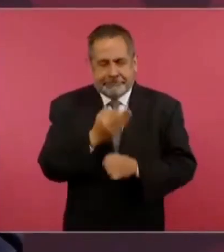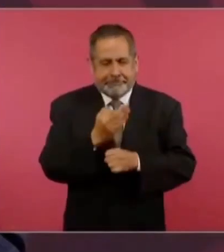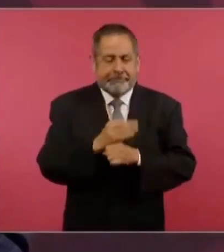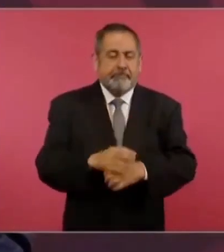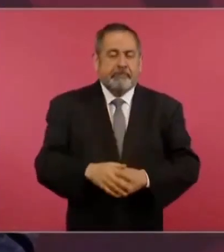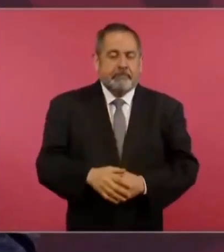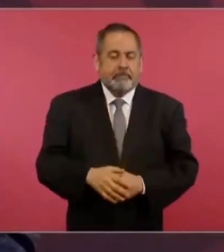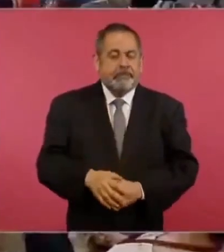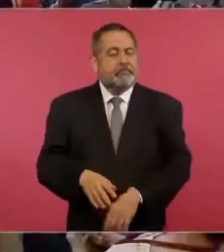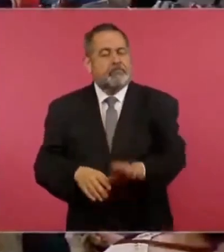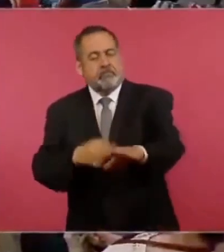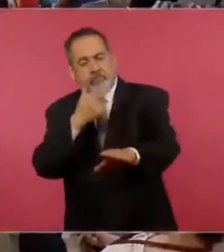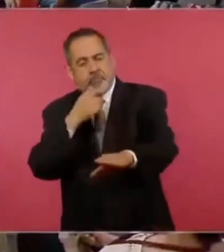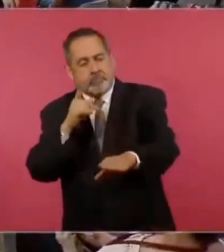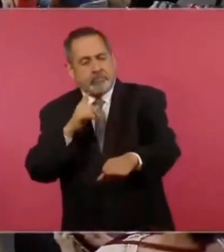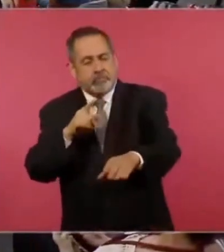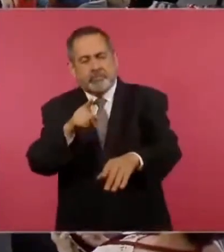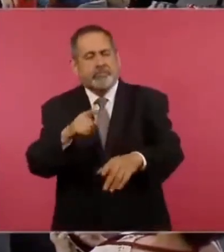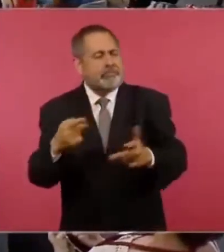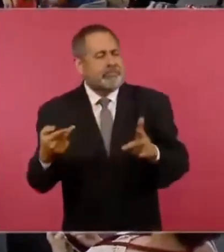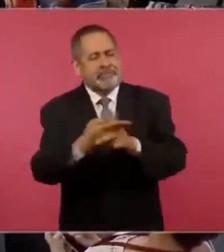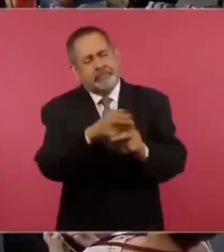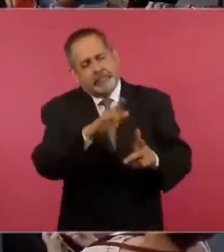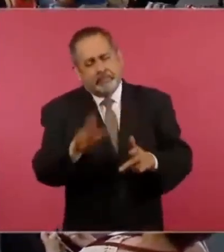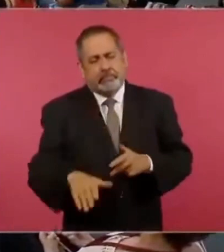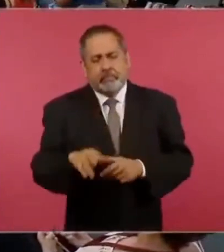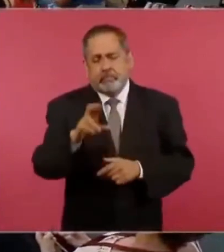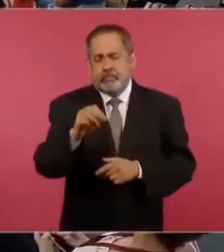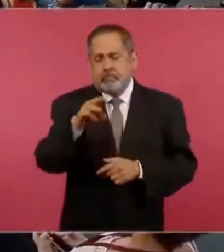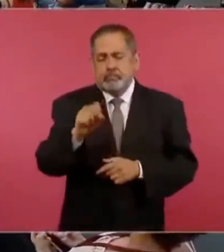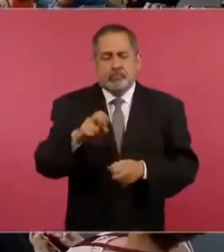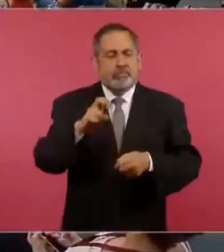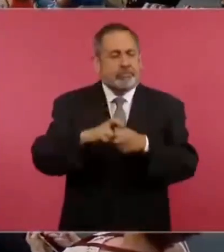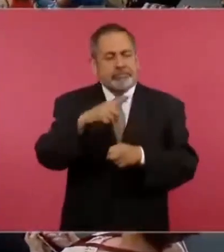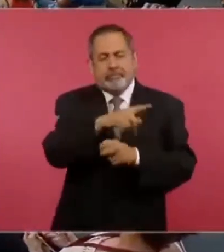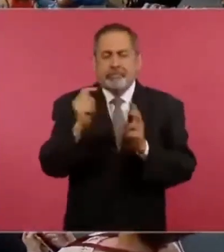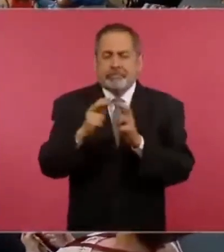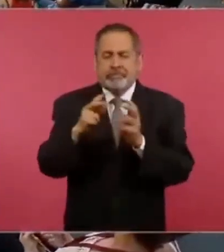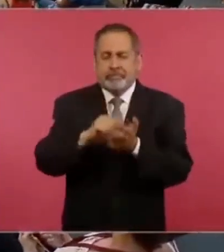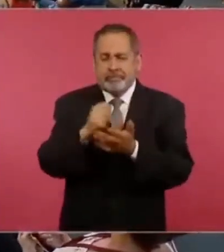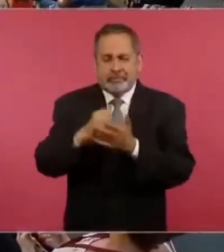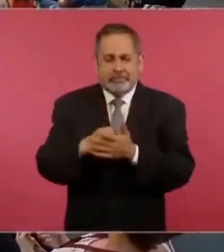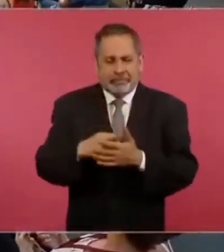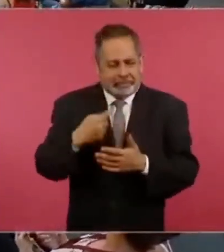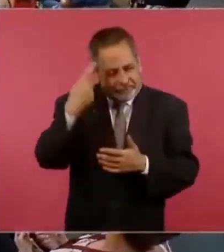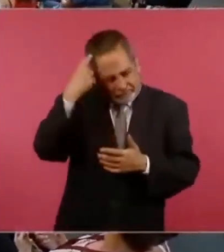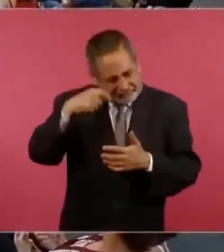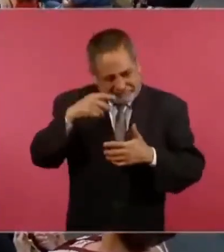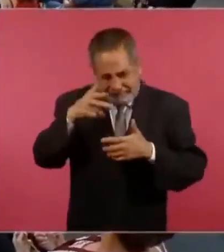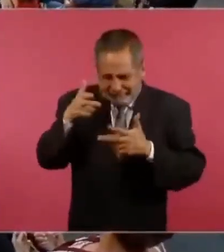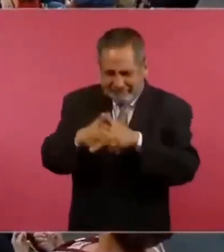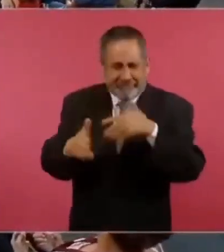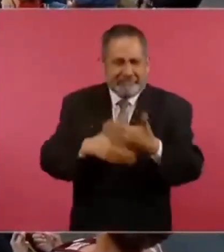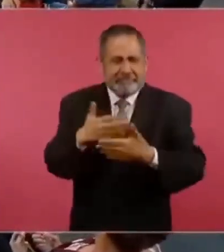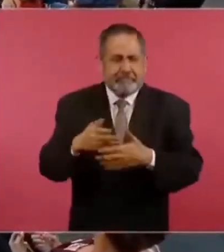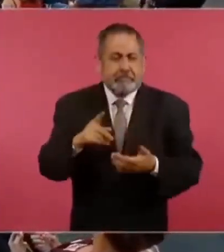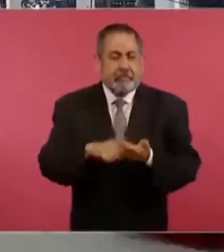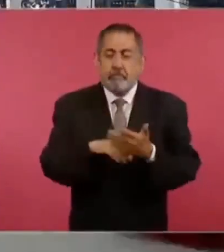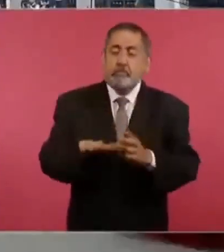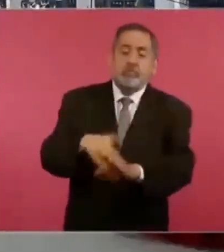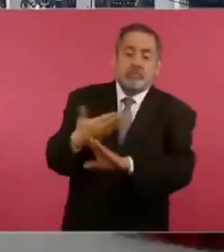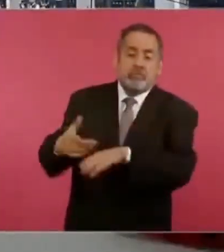Presidente, tras el asesinato de Noé Ramos, el candidato a alcalde del en Mante, Tamaulipas, se ha desatado una guerra sucia en contra del gobernador Américo